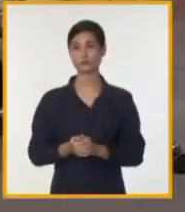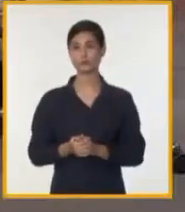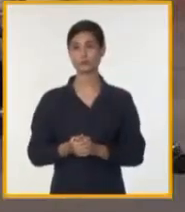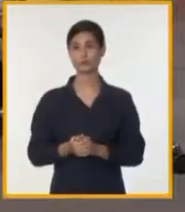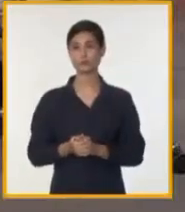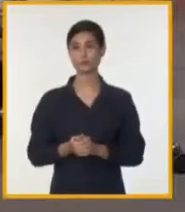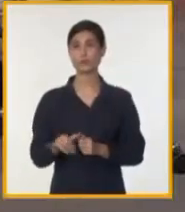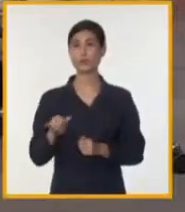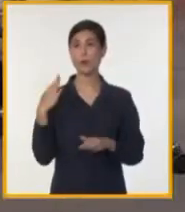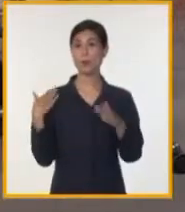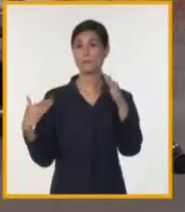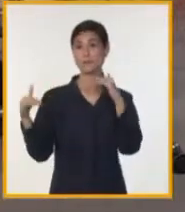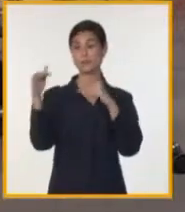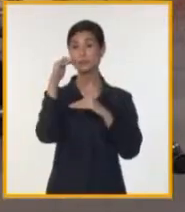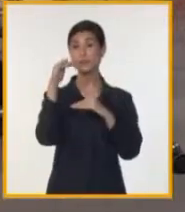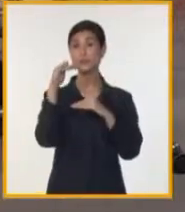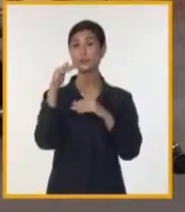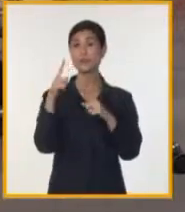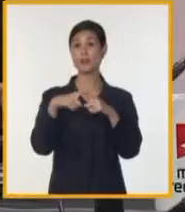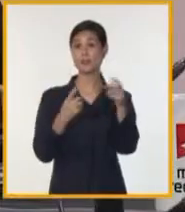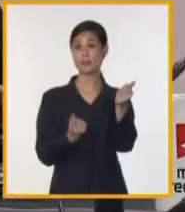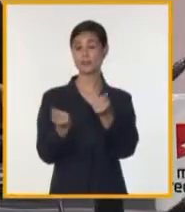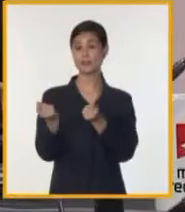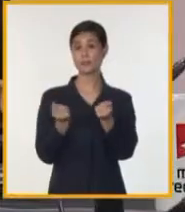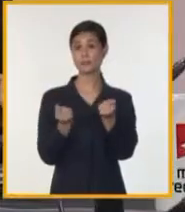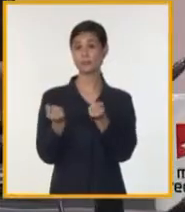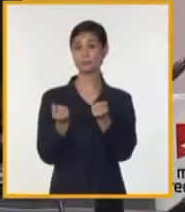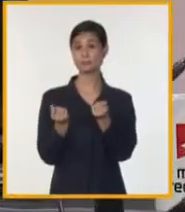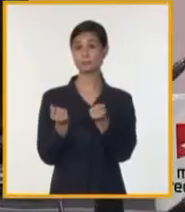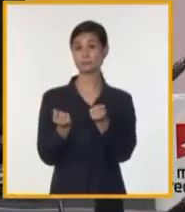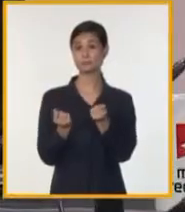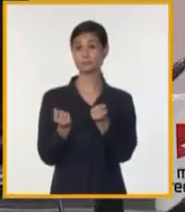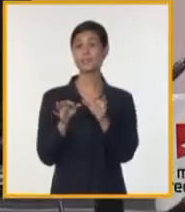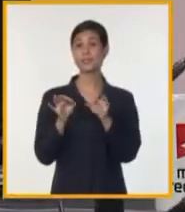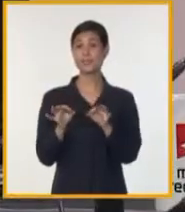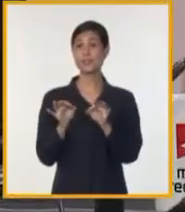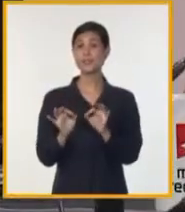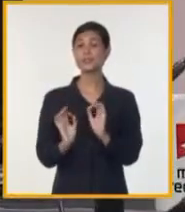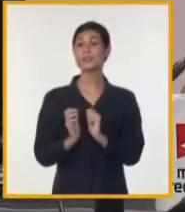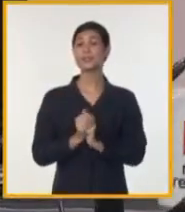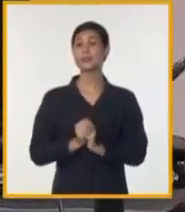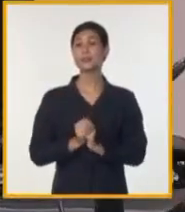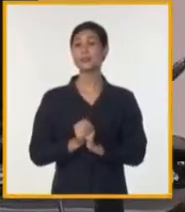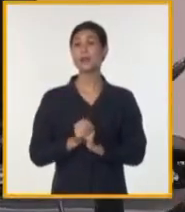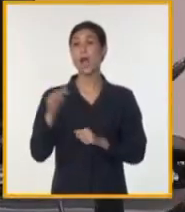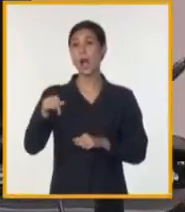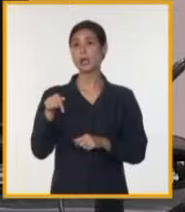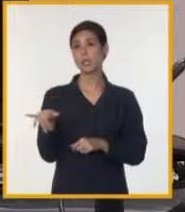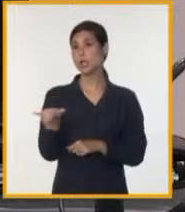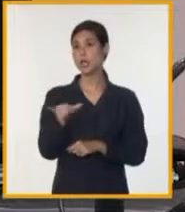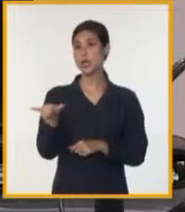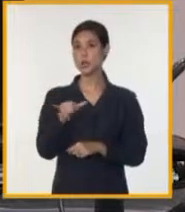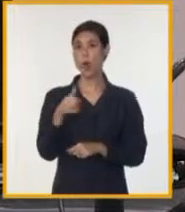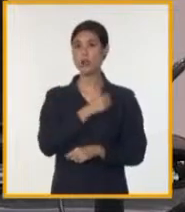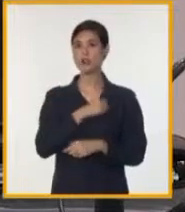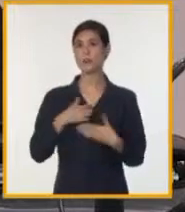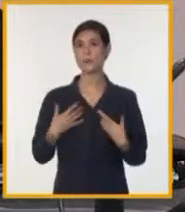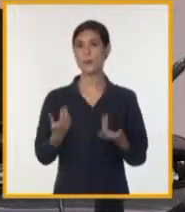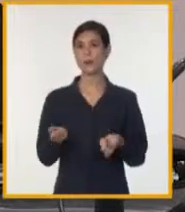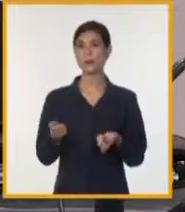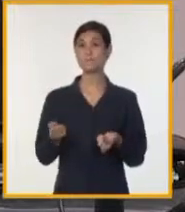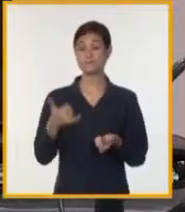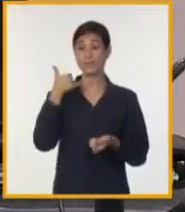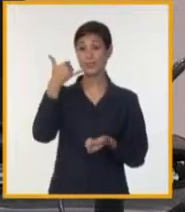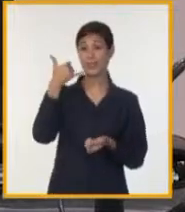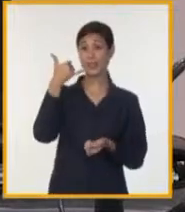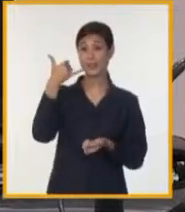del Transporte, lo reconocía el presidente en su programa desde la presidencia, y que nosotros también queremos aportar. Están los teléfonos, como decíamos, disponibles de